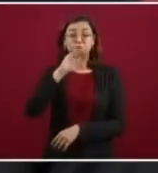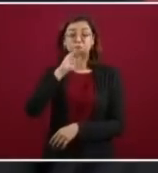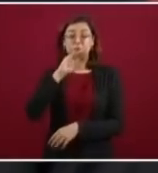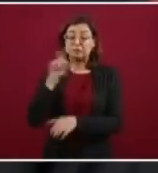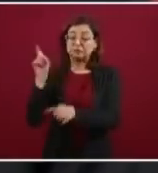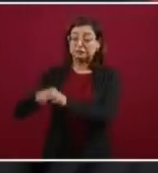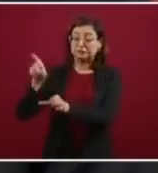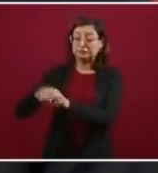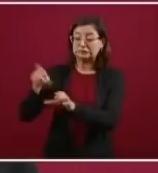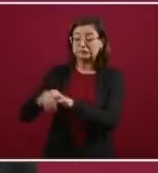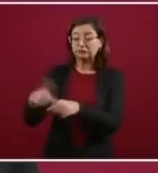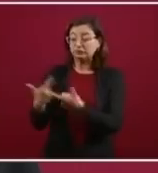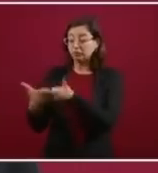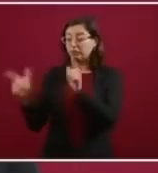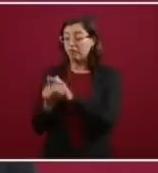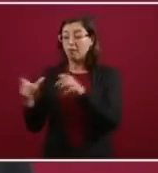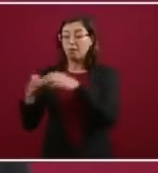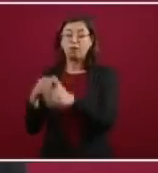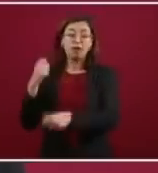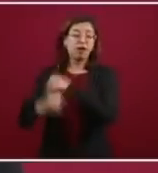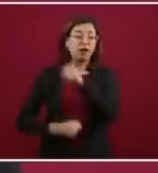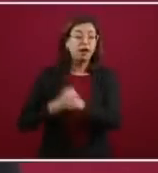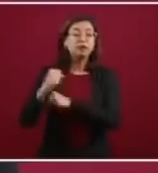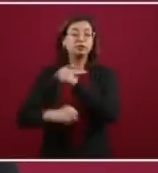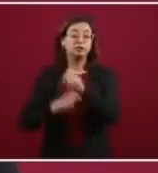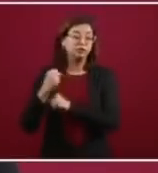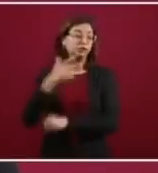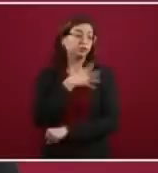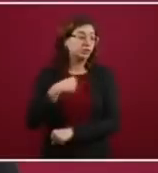sus hijos, y que ahora